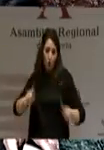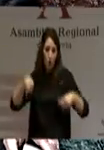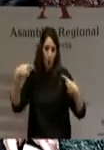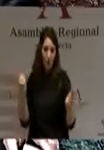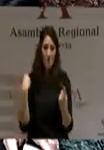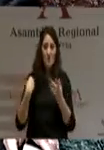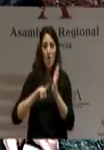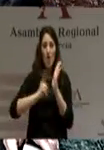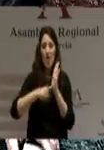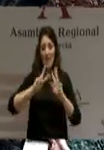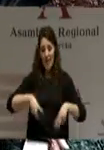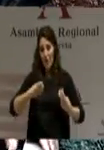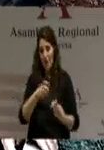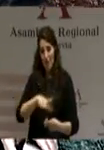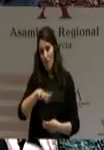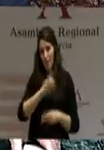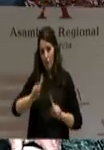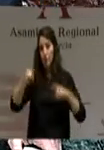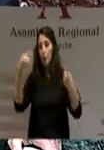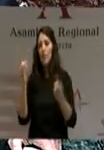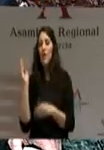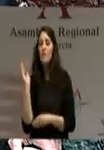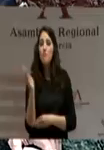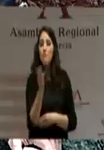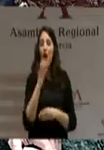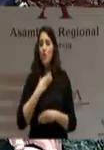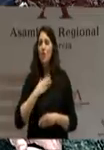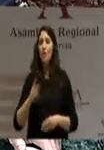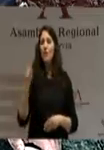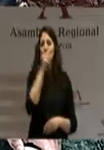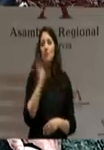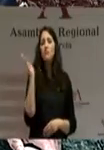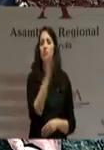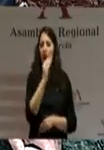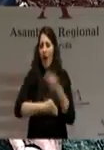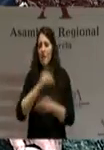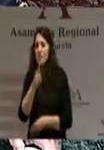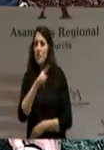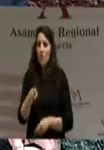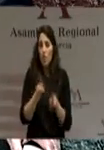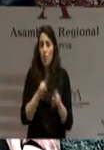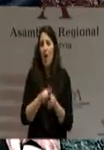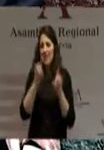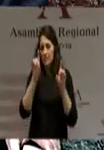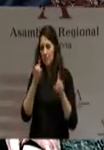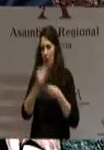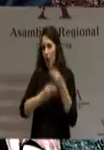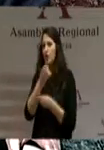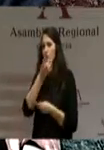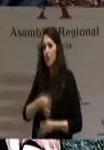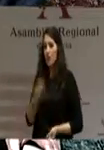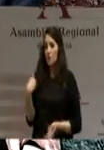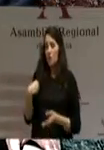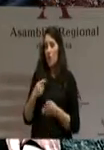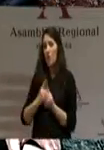ley de reforma local va a tener sobre nuestros ayuntamientos, como sí lo han hecho plantando cara al Gobierno central,